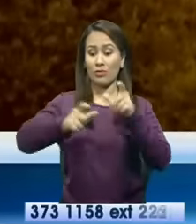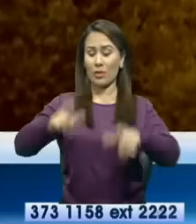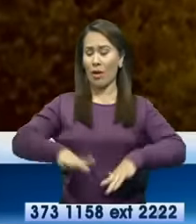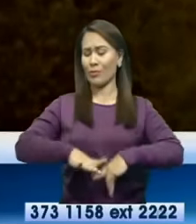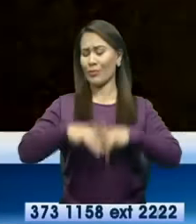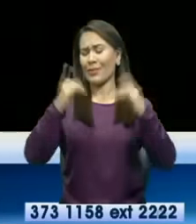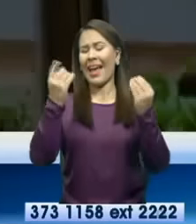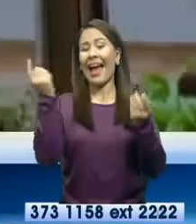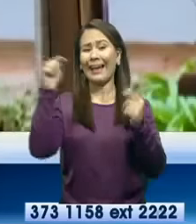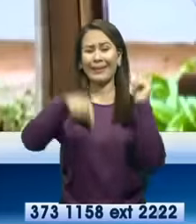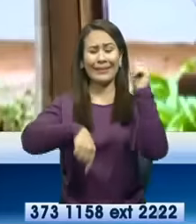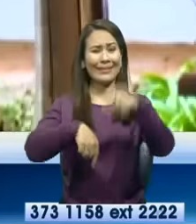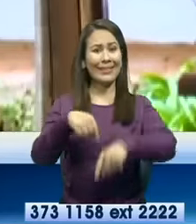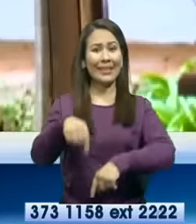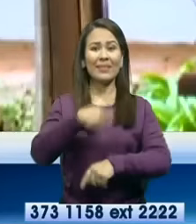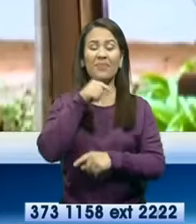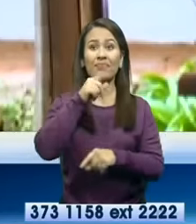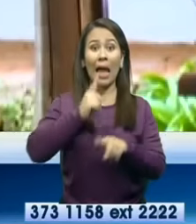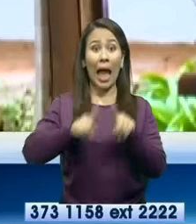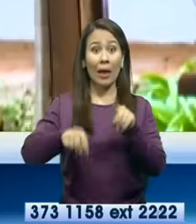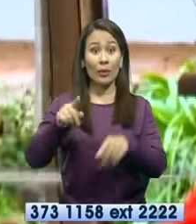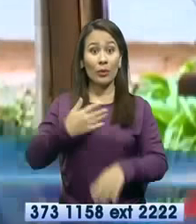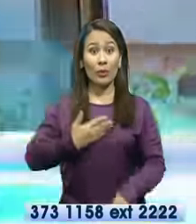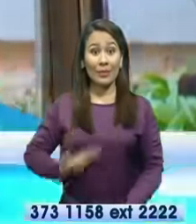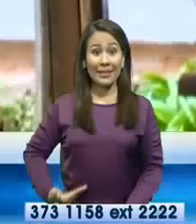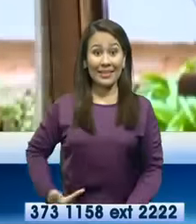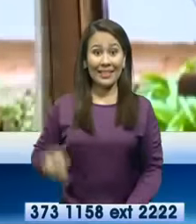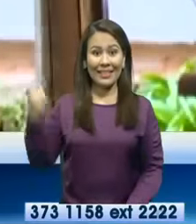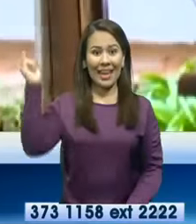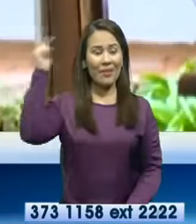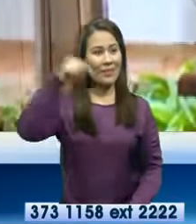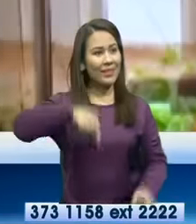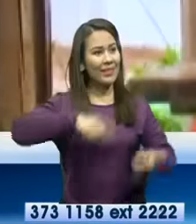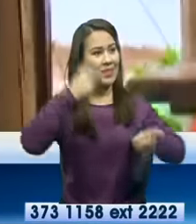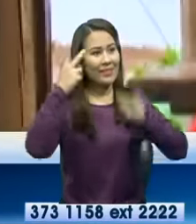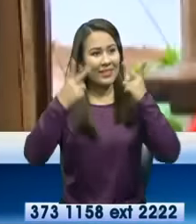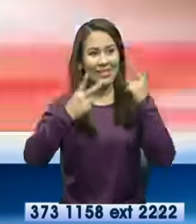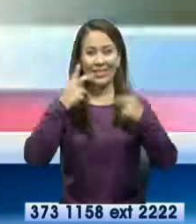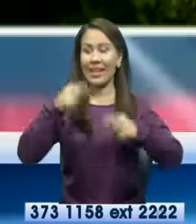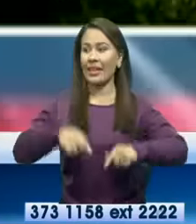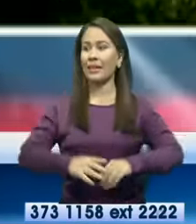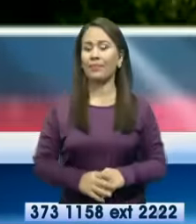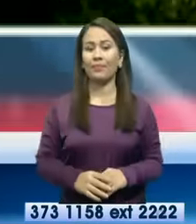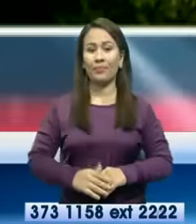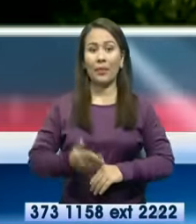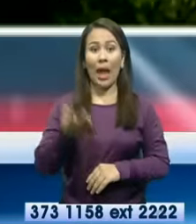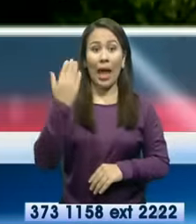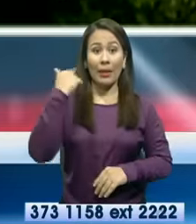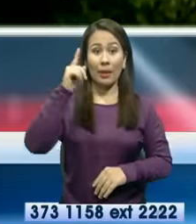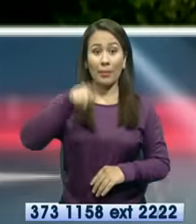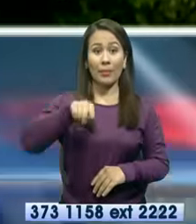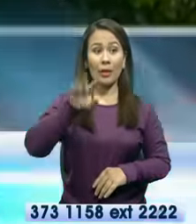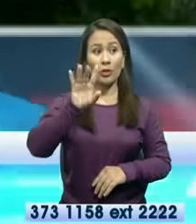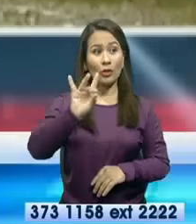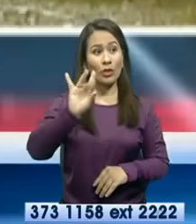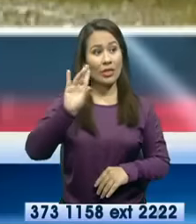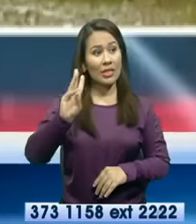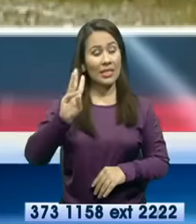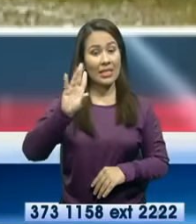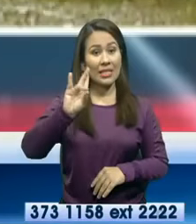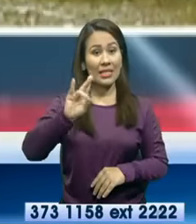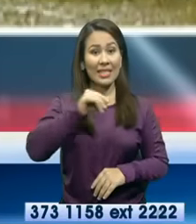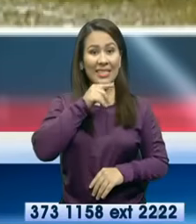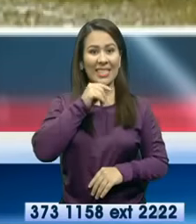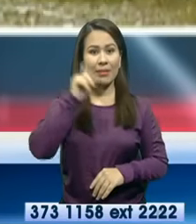historia. Bueno, y algunos presidentes también han pasado por aquí, ¿no es cierto? En 1867, ella ya le arrienda